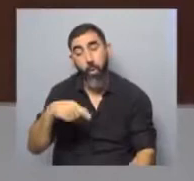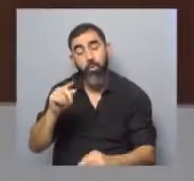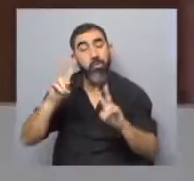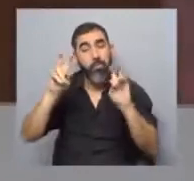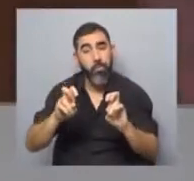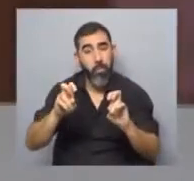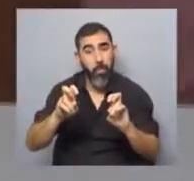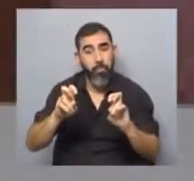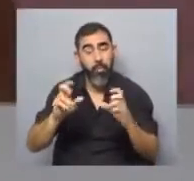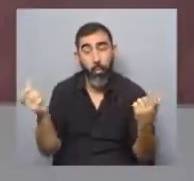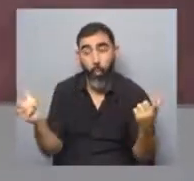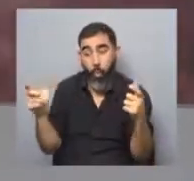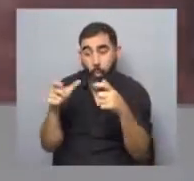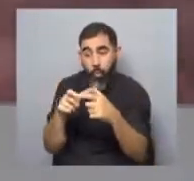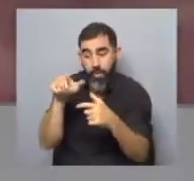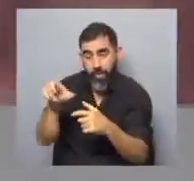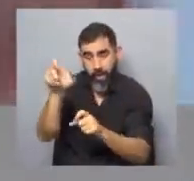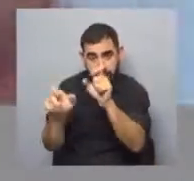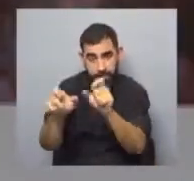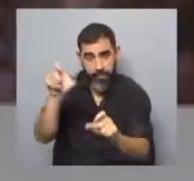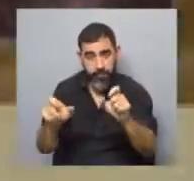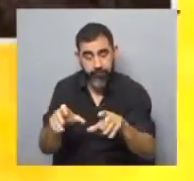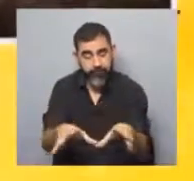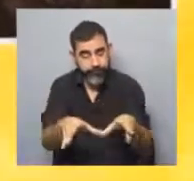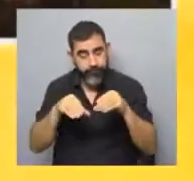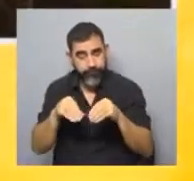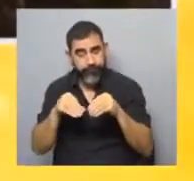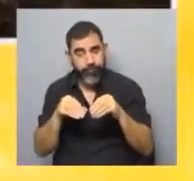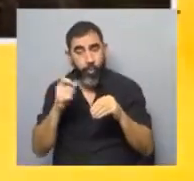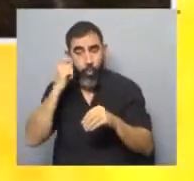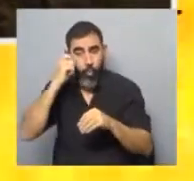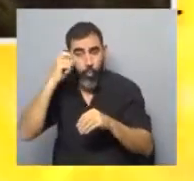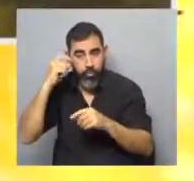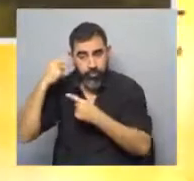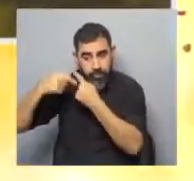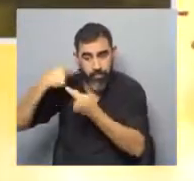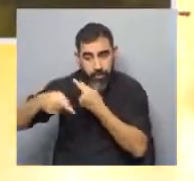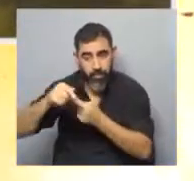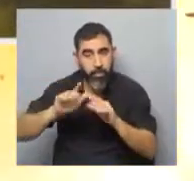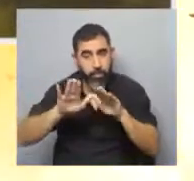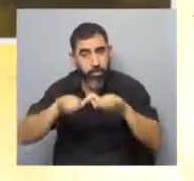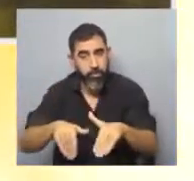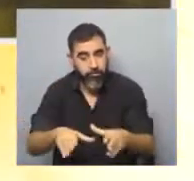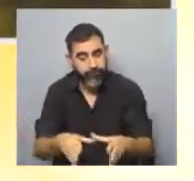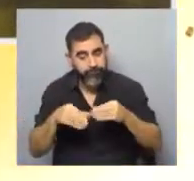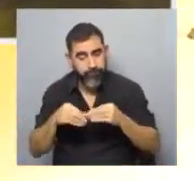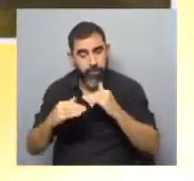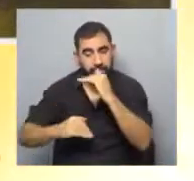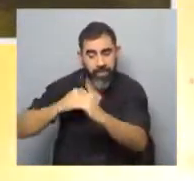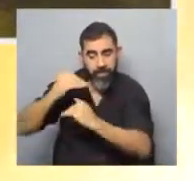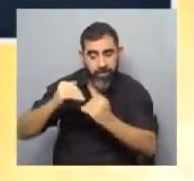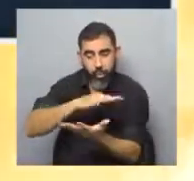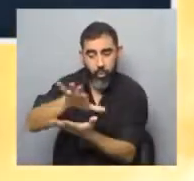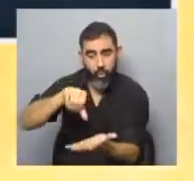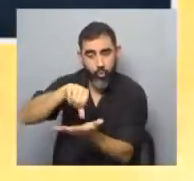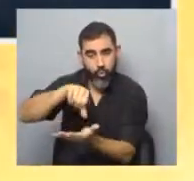componente es una comunidad en la cual se apropia a través del conocimiento de ese patrimonio para hacer desarrollo local